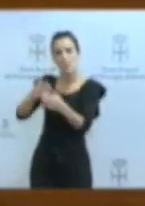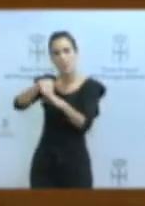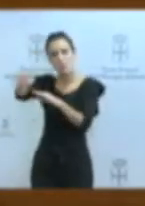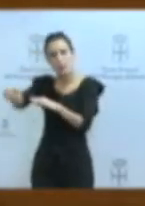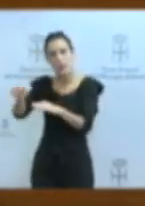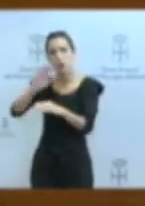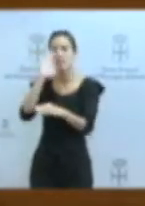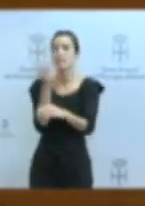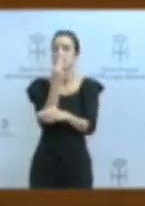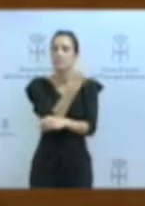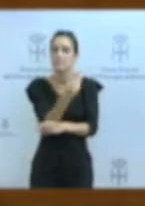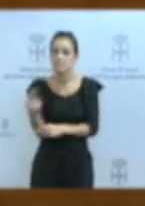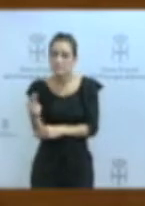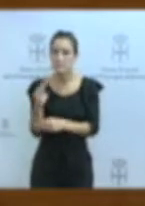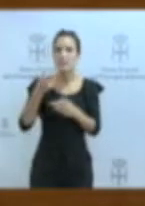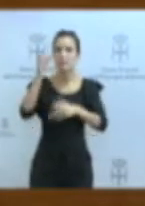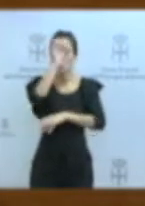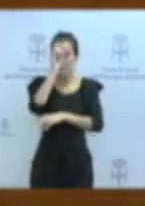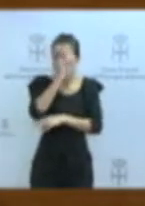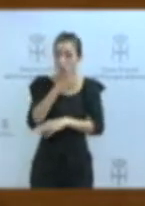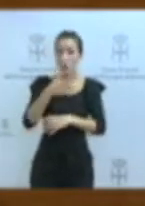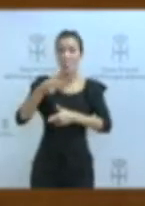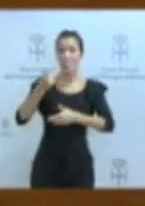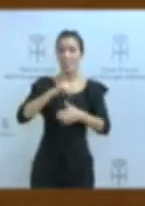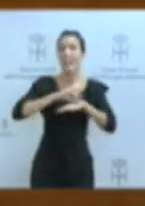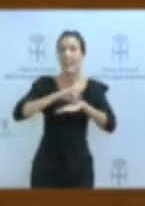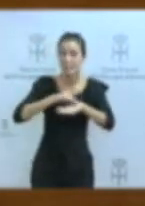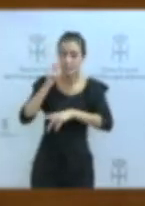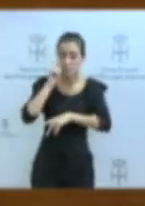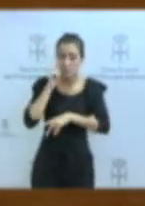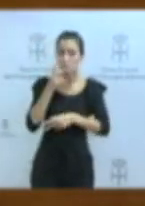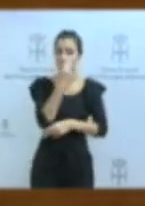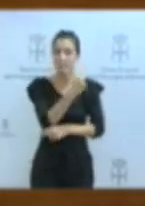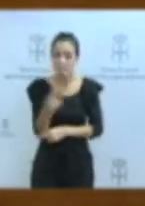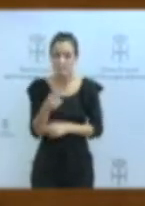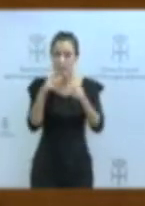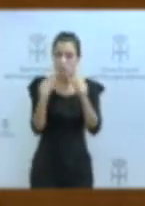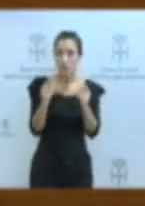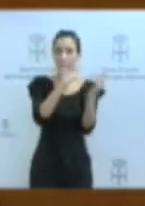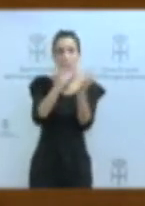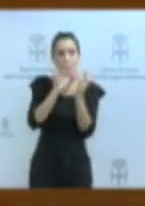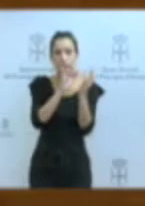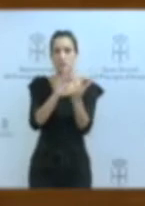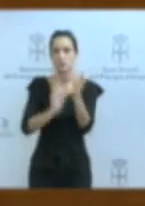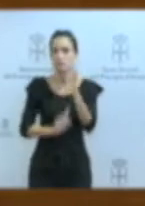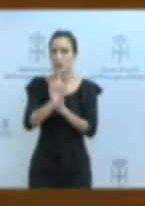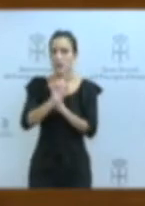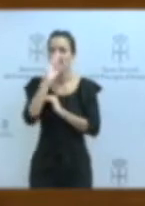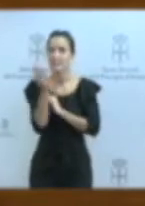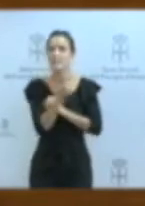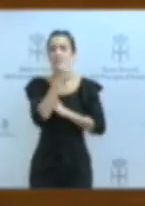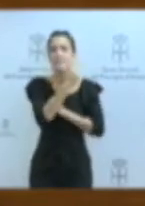turismo, etcétera, etcétera, de visitas a Asturias, de contactos que se desarrollan en ferias internacionales, etcétera, etcétera. En